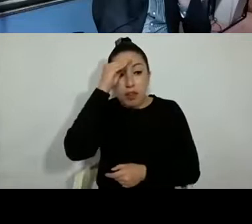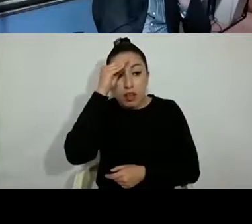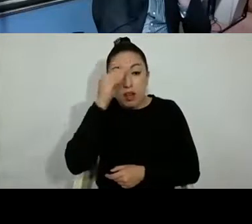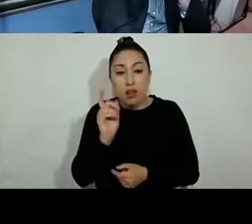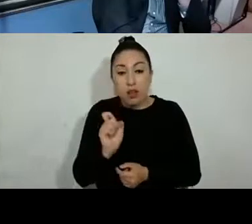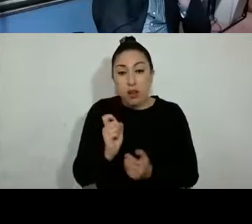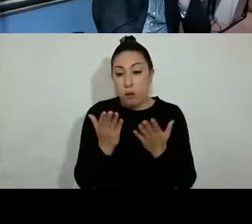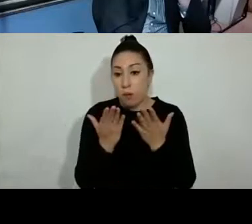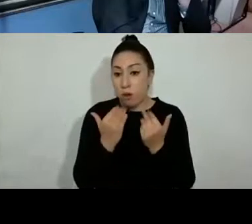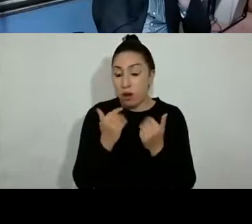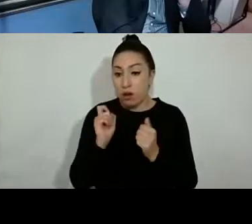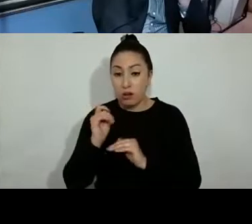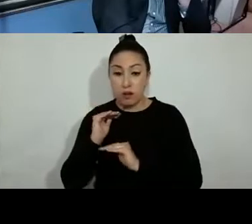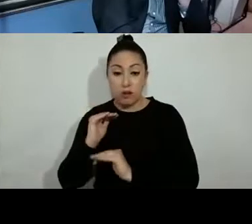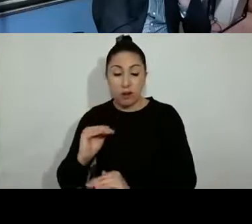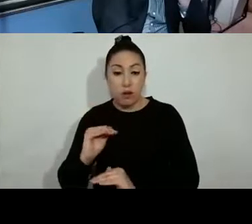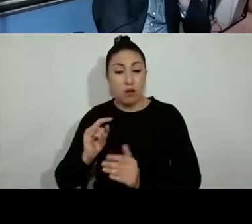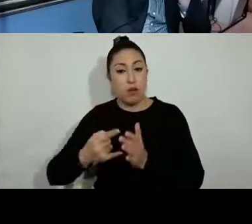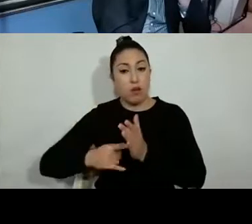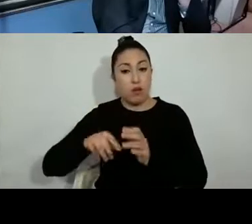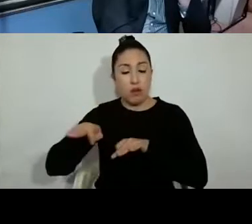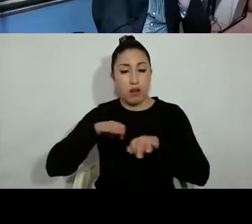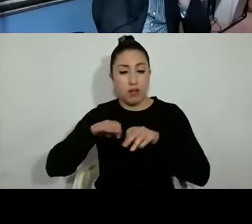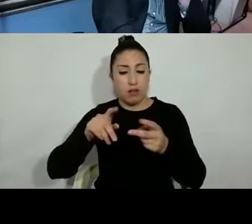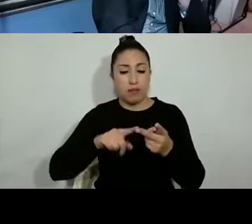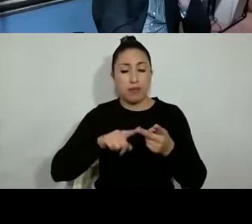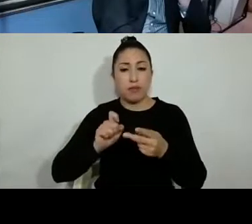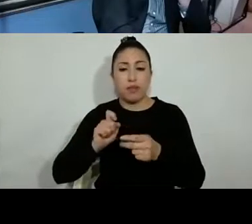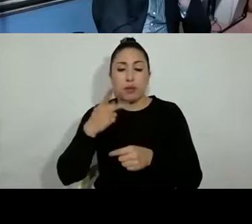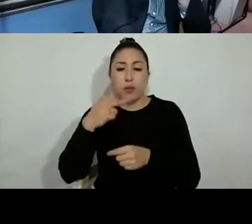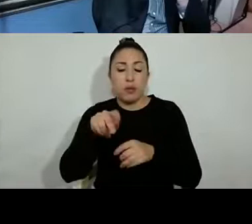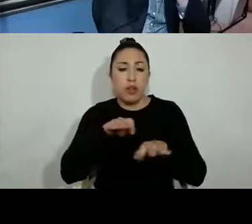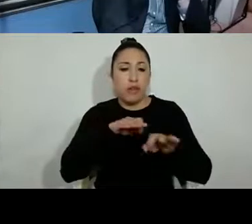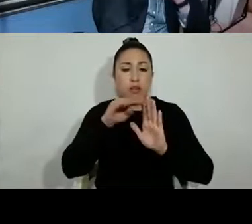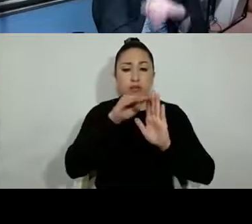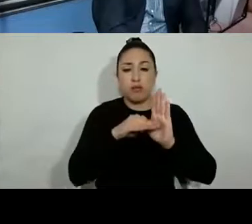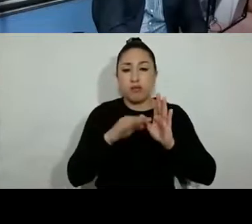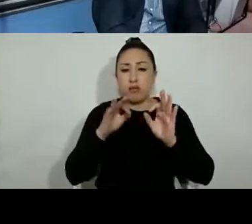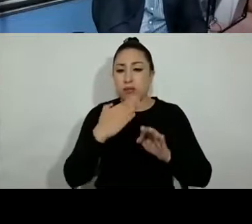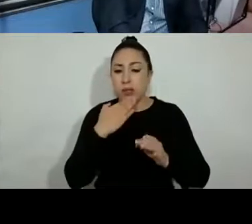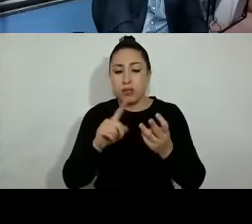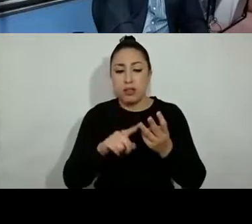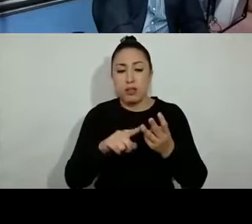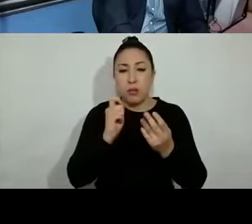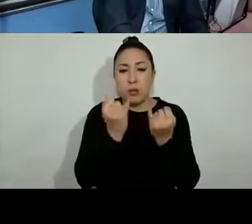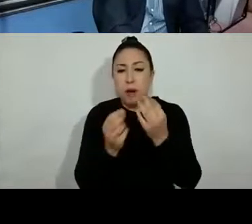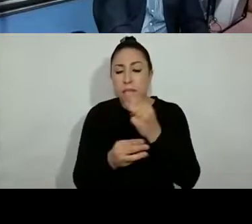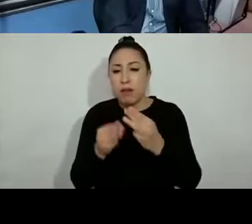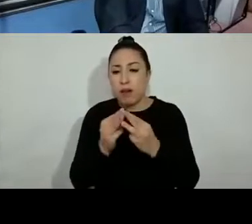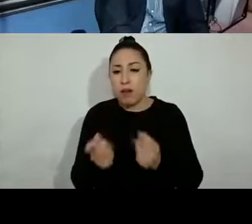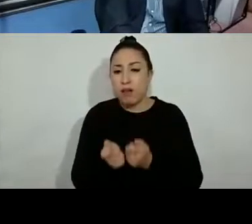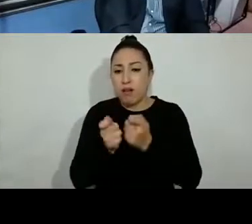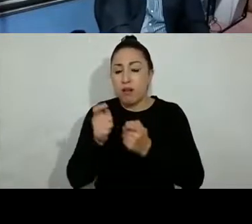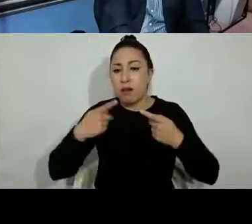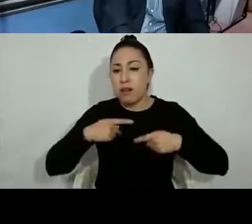jornada, las condiciones de trabajo, la higiene. No, simplemente